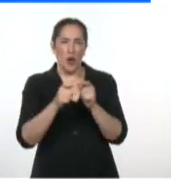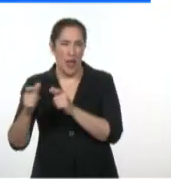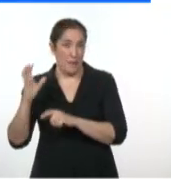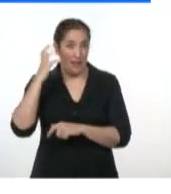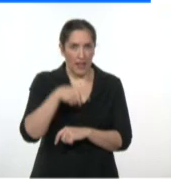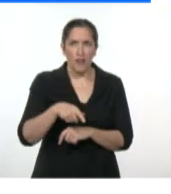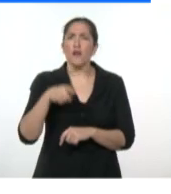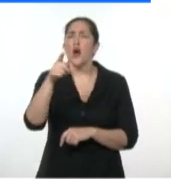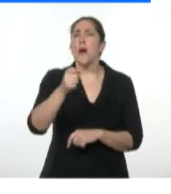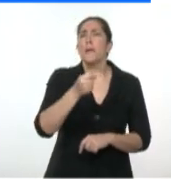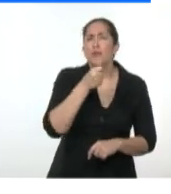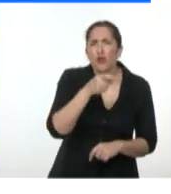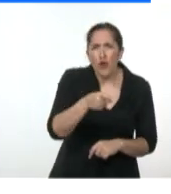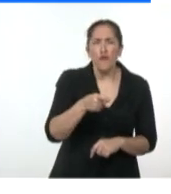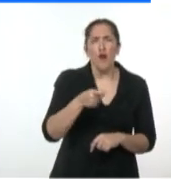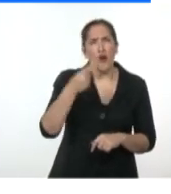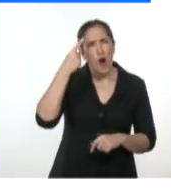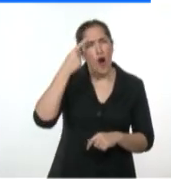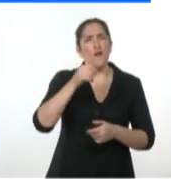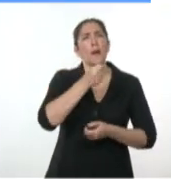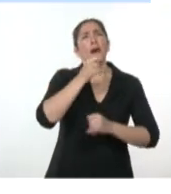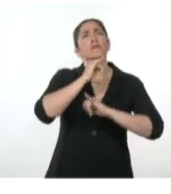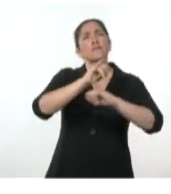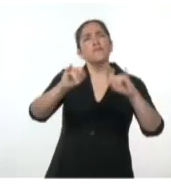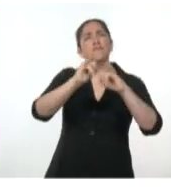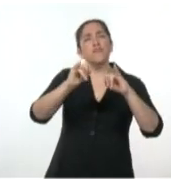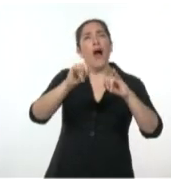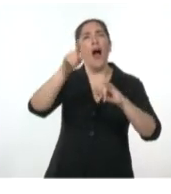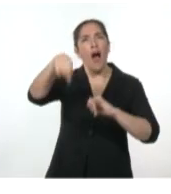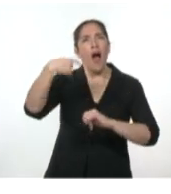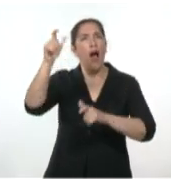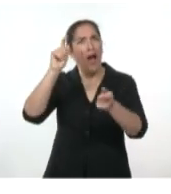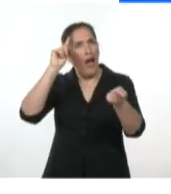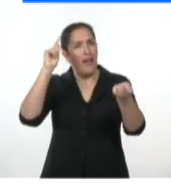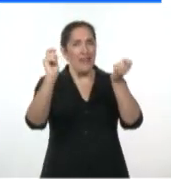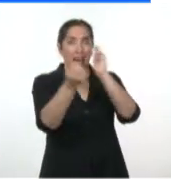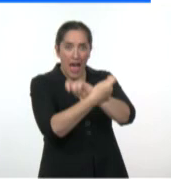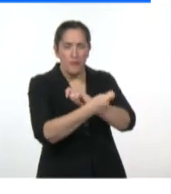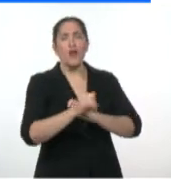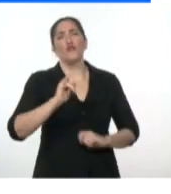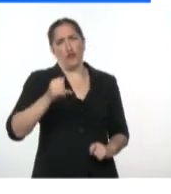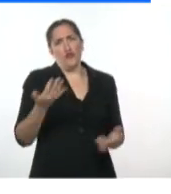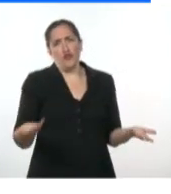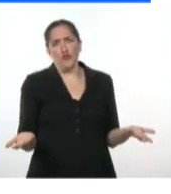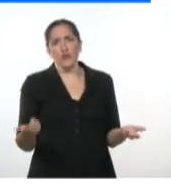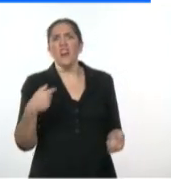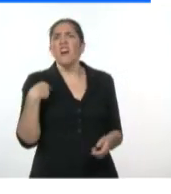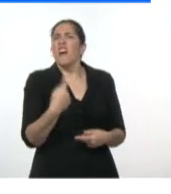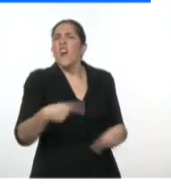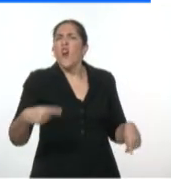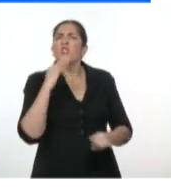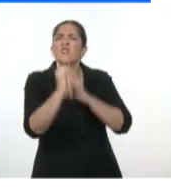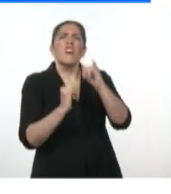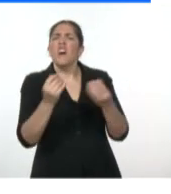micrófono, ¿vos pensás que cambiás realidades, transformás dando otra información? Y sí, porque pasamos cosas que son importantes